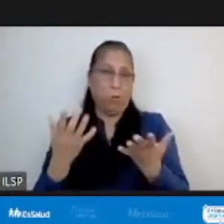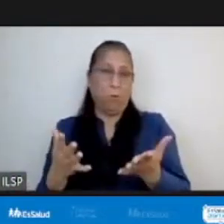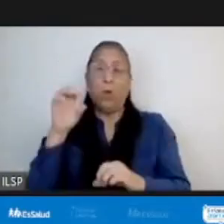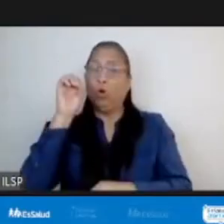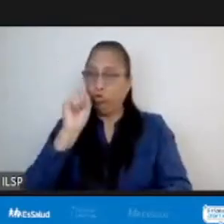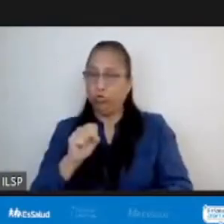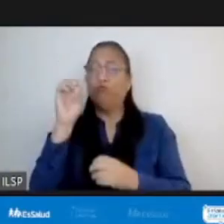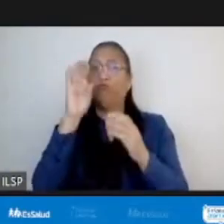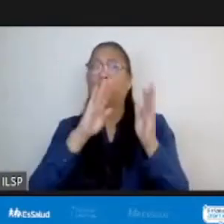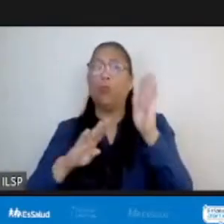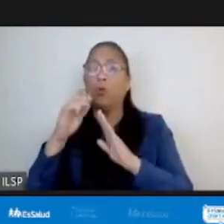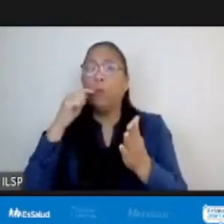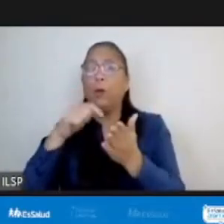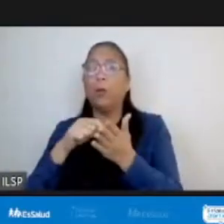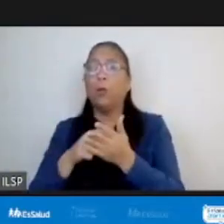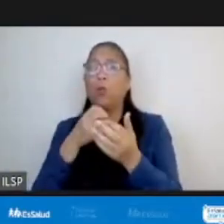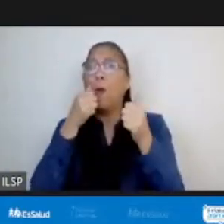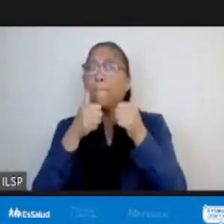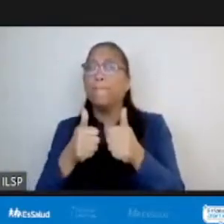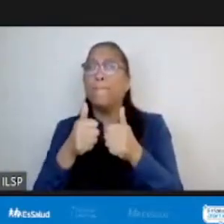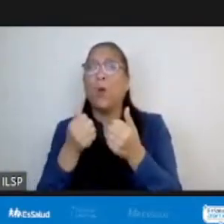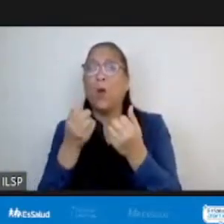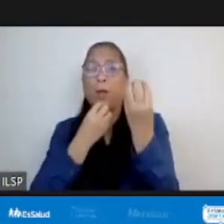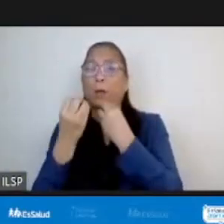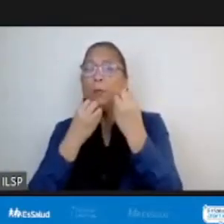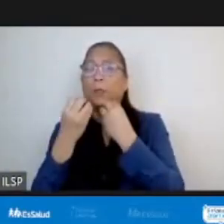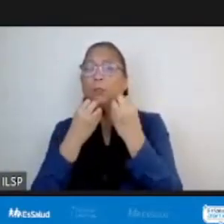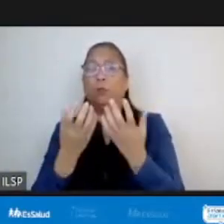siempre instruir una alimentación adecuada.